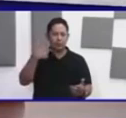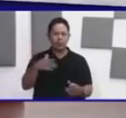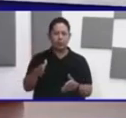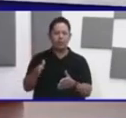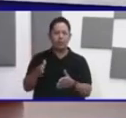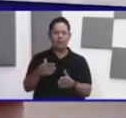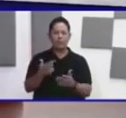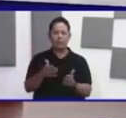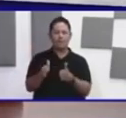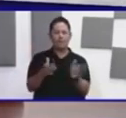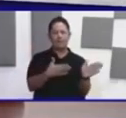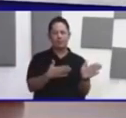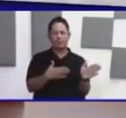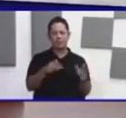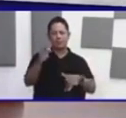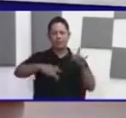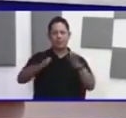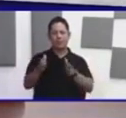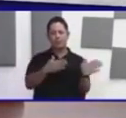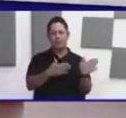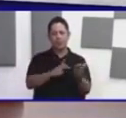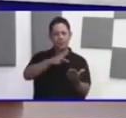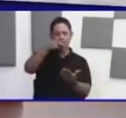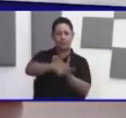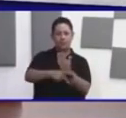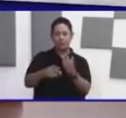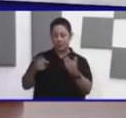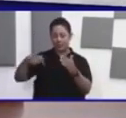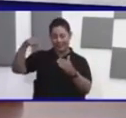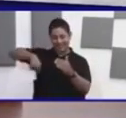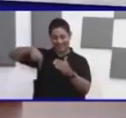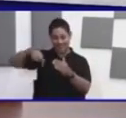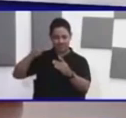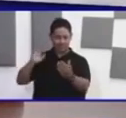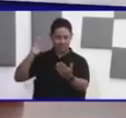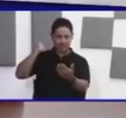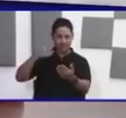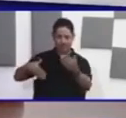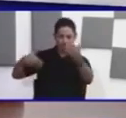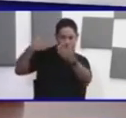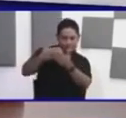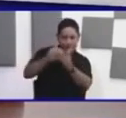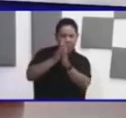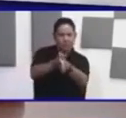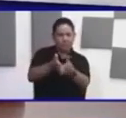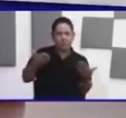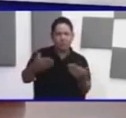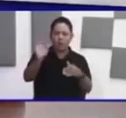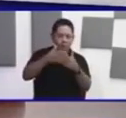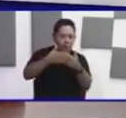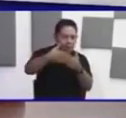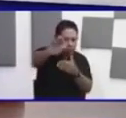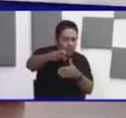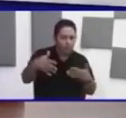también cómo vamos a estructurar los proyectos de aquí a diciembre y cuáles pasarán con vigencias futuras para hacer o continuar su ejecución,